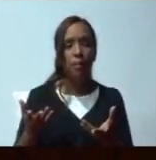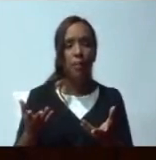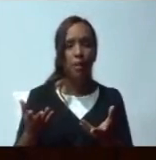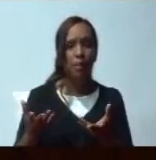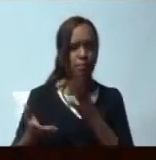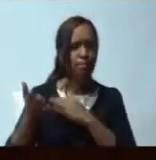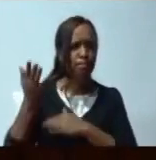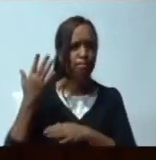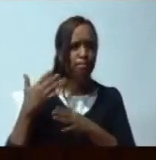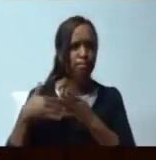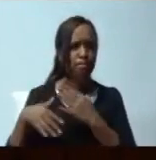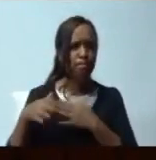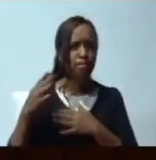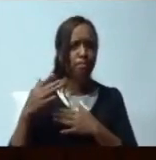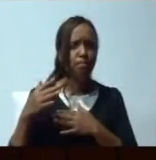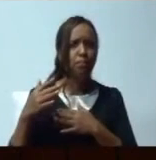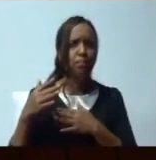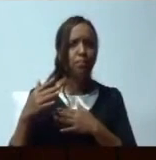Duarte,